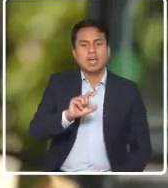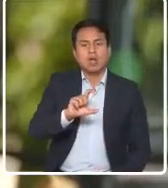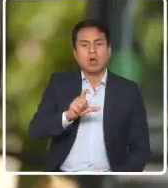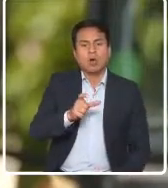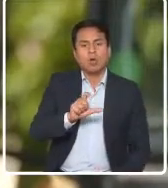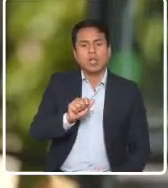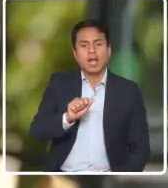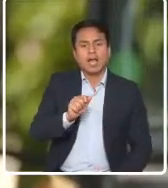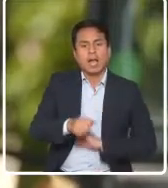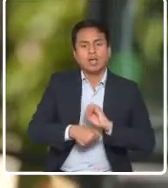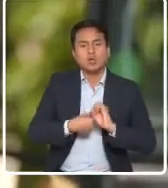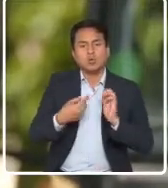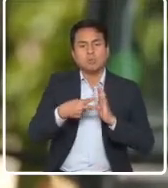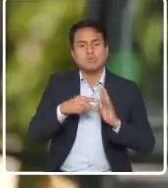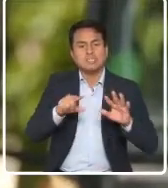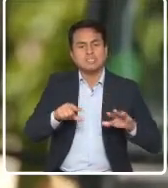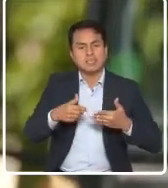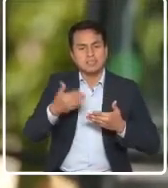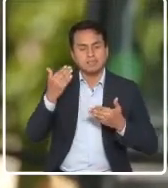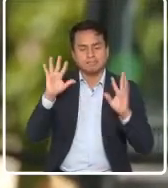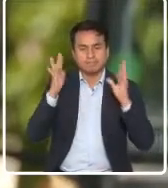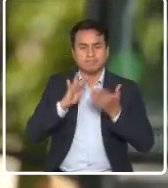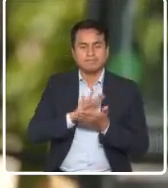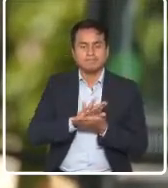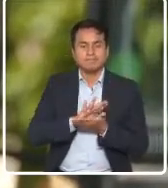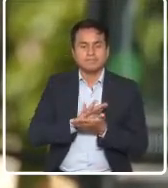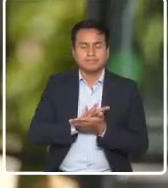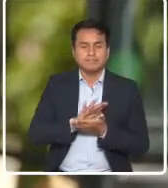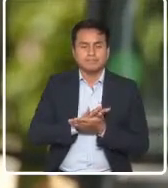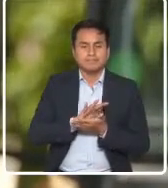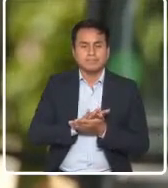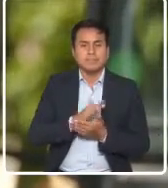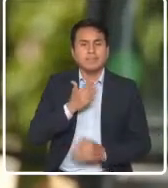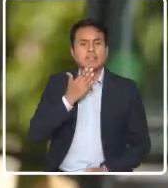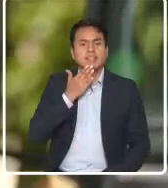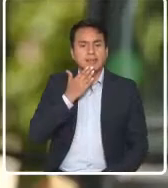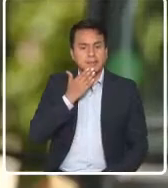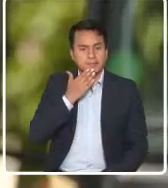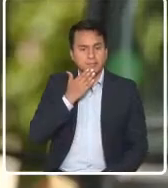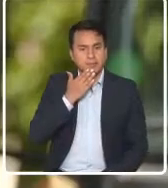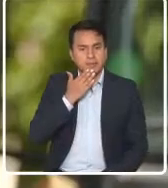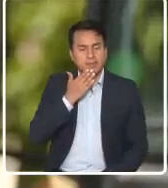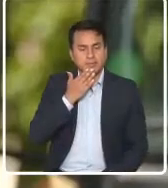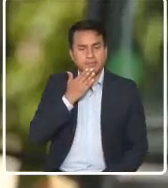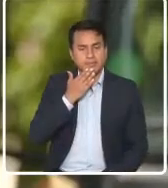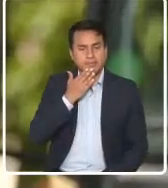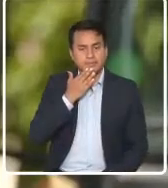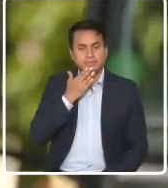el 2017. Y también